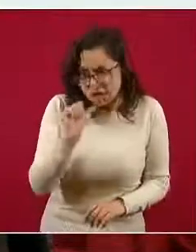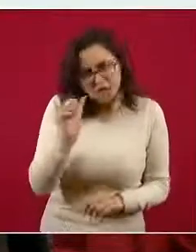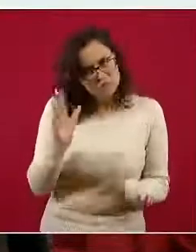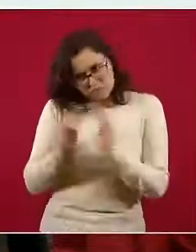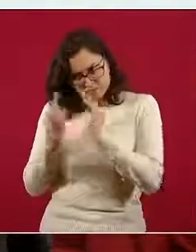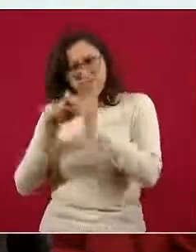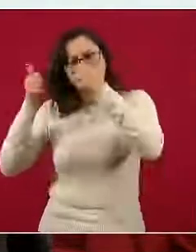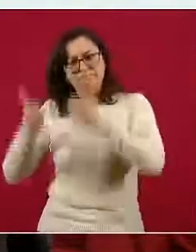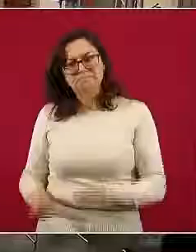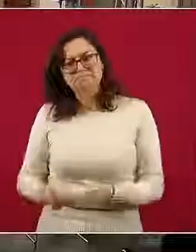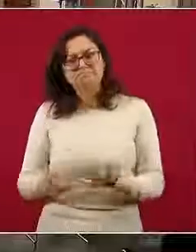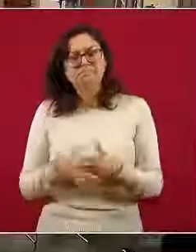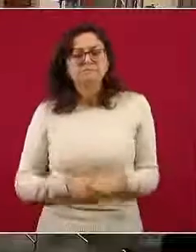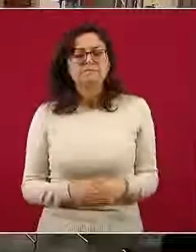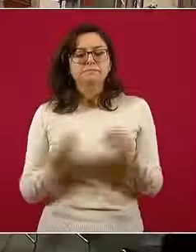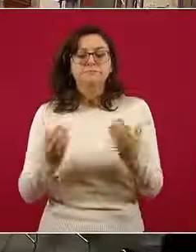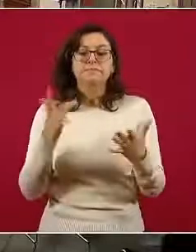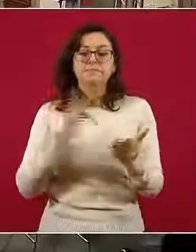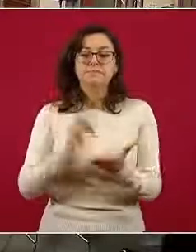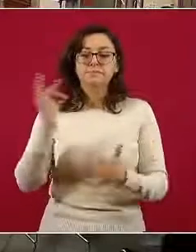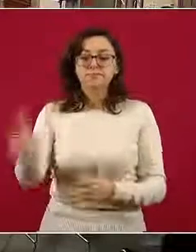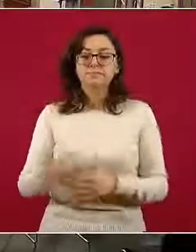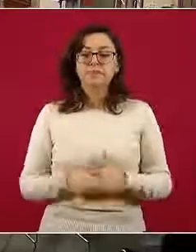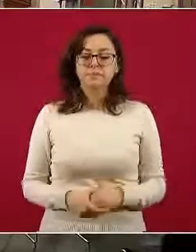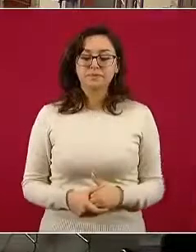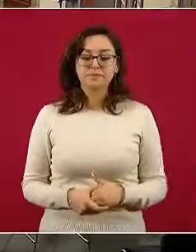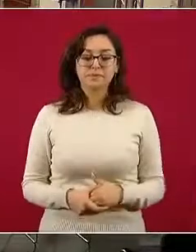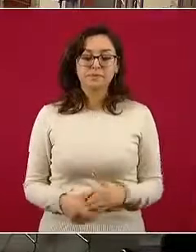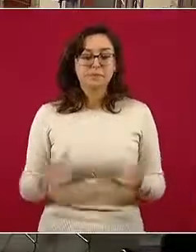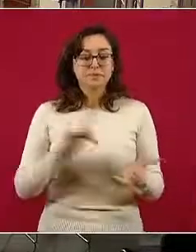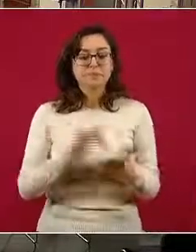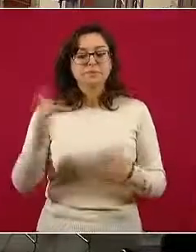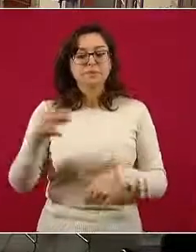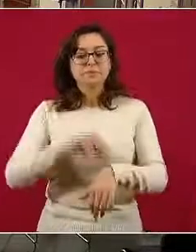salgas. Muchas gracias. Muchas gracias, doctor Ricardo Cortés.